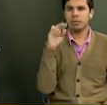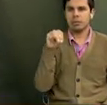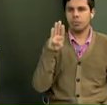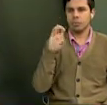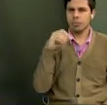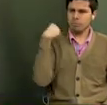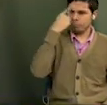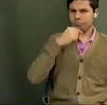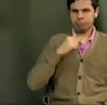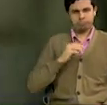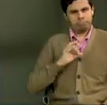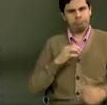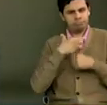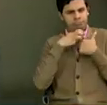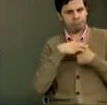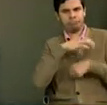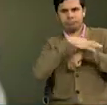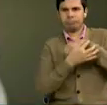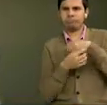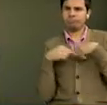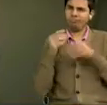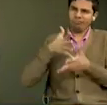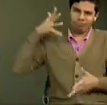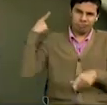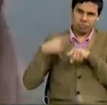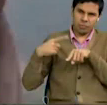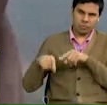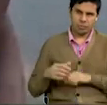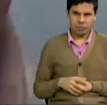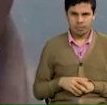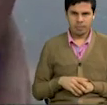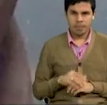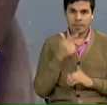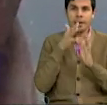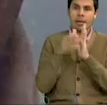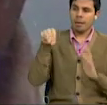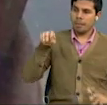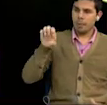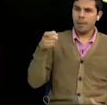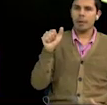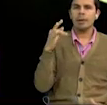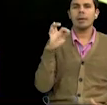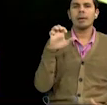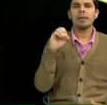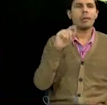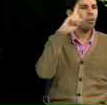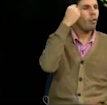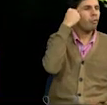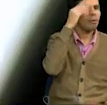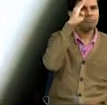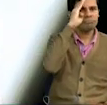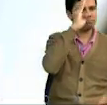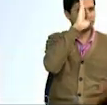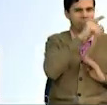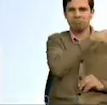física rodeada de joyas costosas. Megateo es una persona desconocida para las autoridades de una